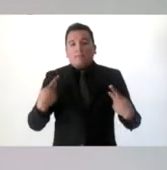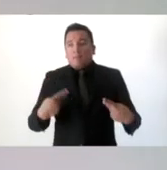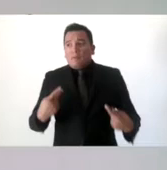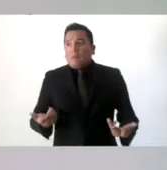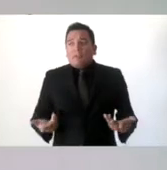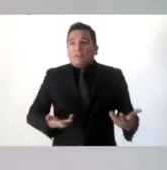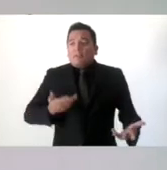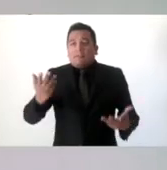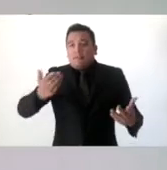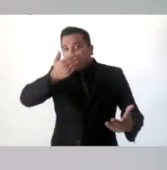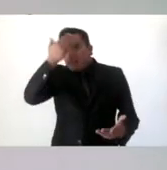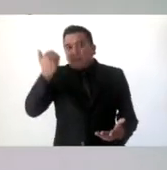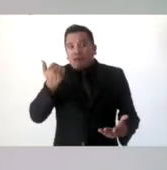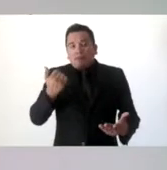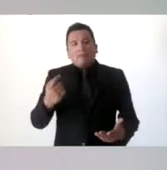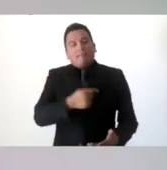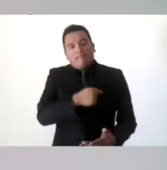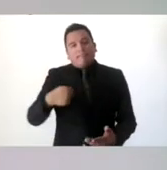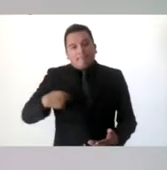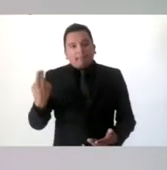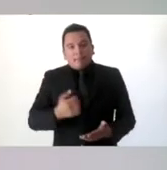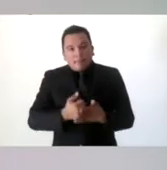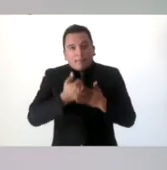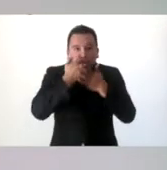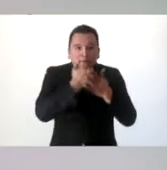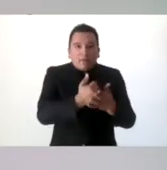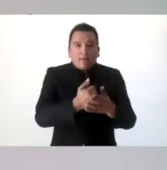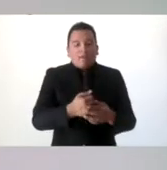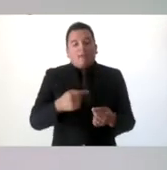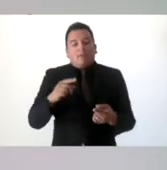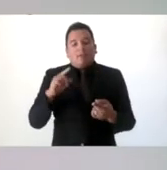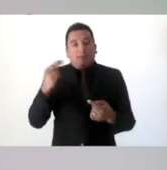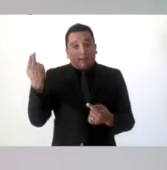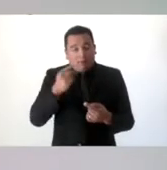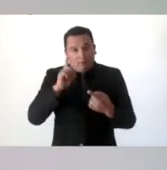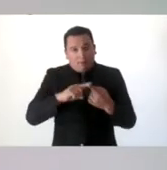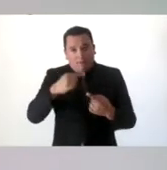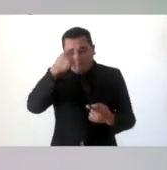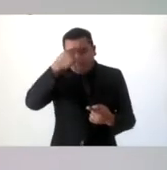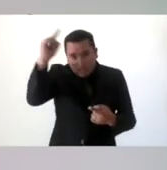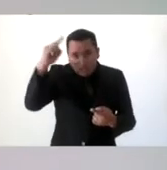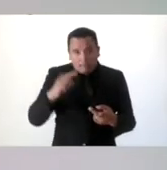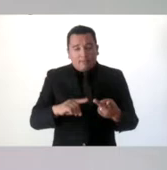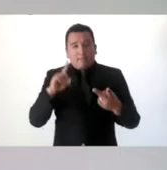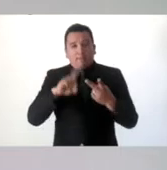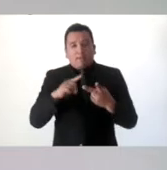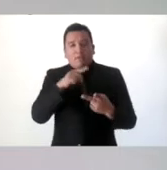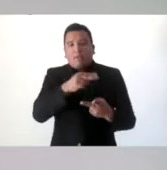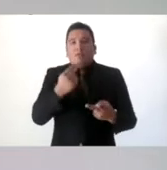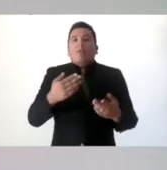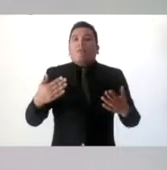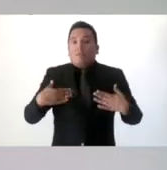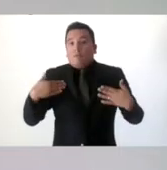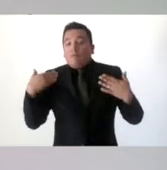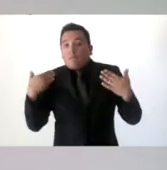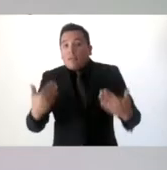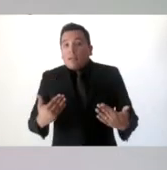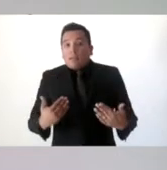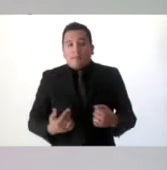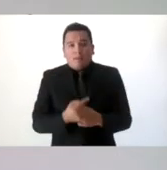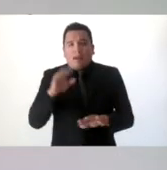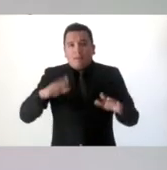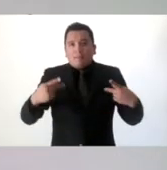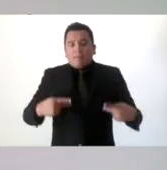Y uno de ellos es hacerlo más fácil, hacerlo más seguro para las personas que realmente puedan dar sus datos y no arriesgarse